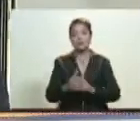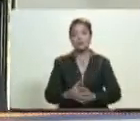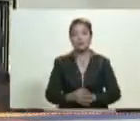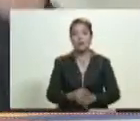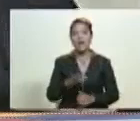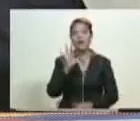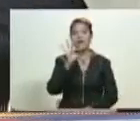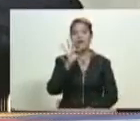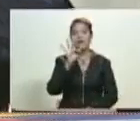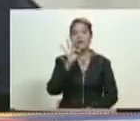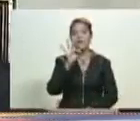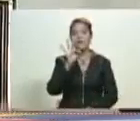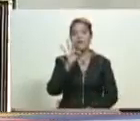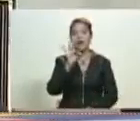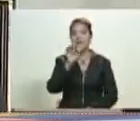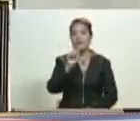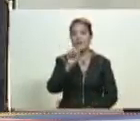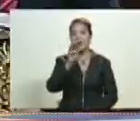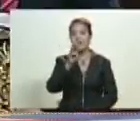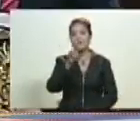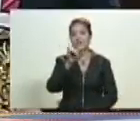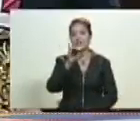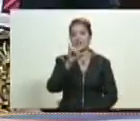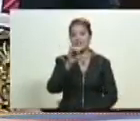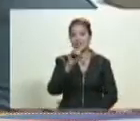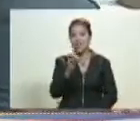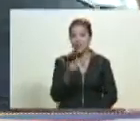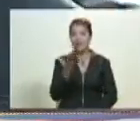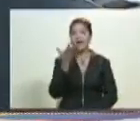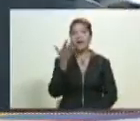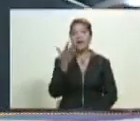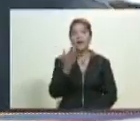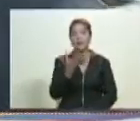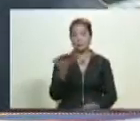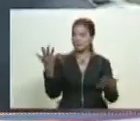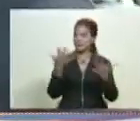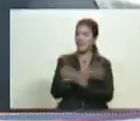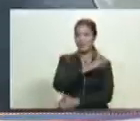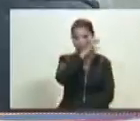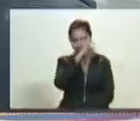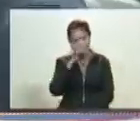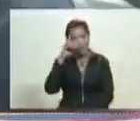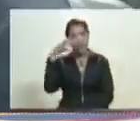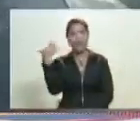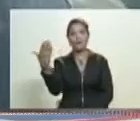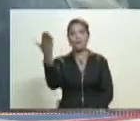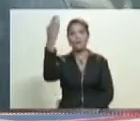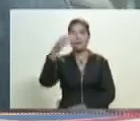constituyente Fabricio, oye Fabricio Ojeda, Diosdado Cabello, con dos.